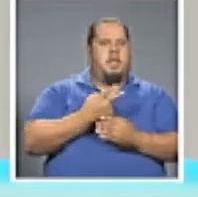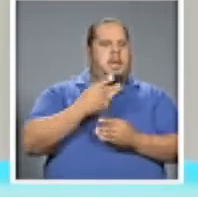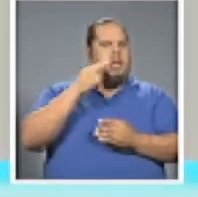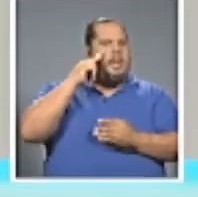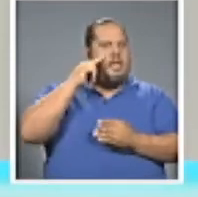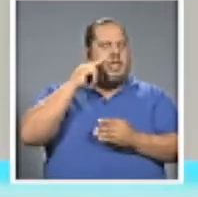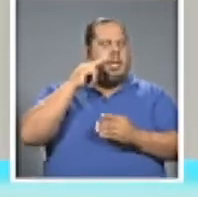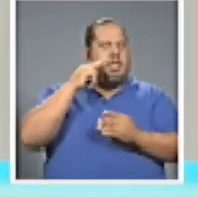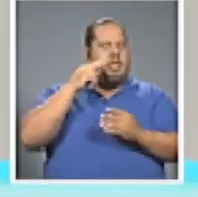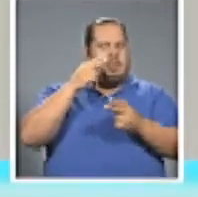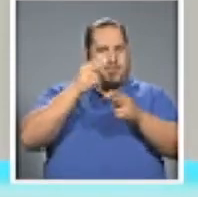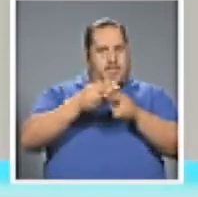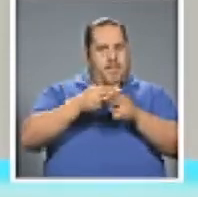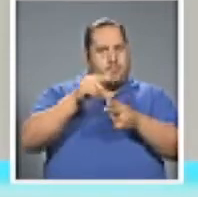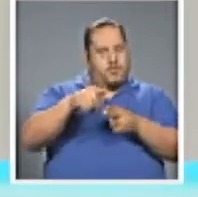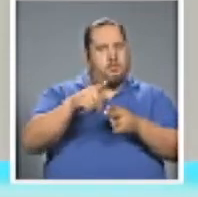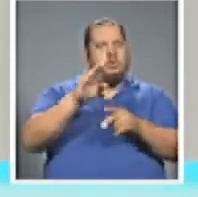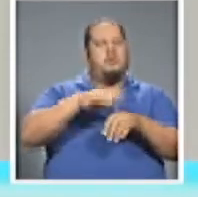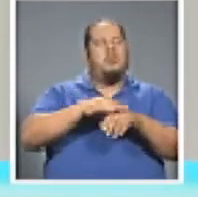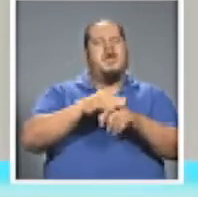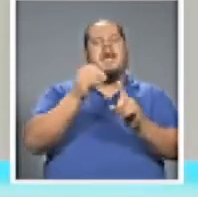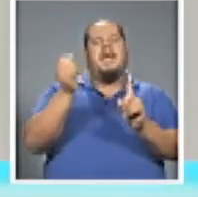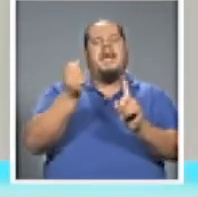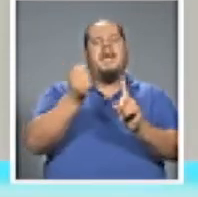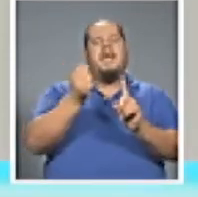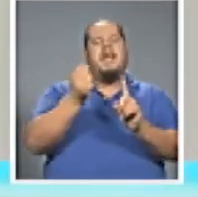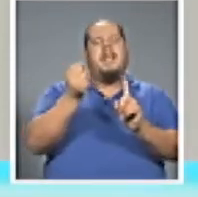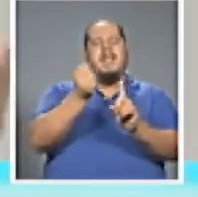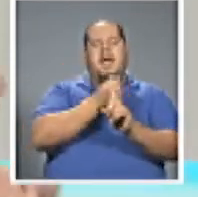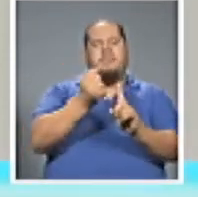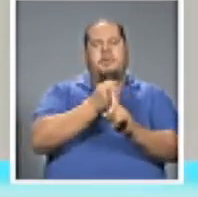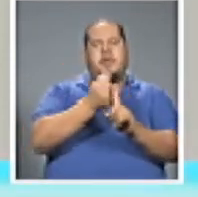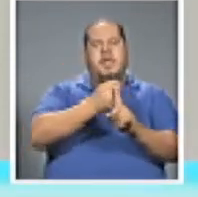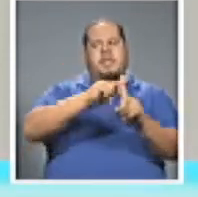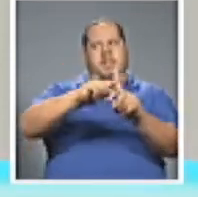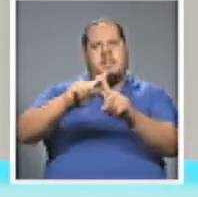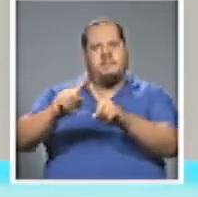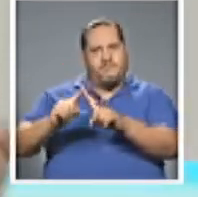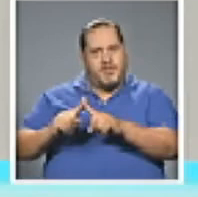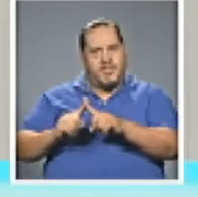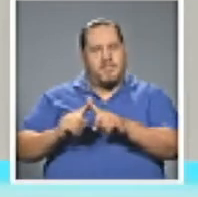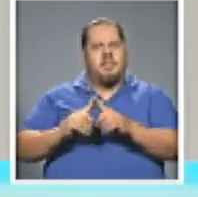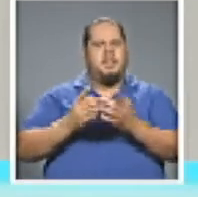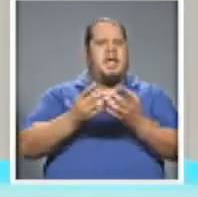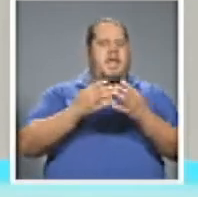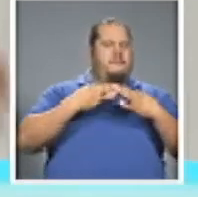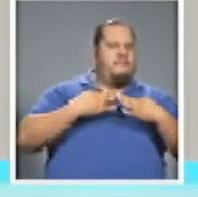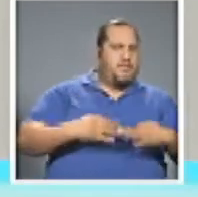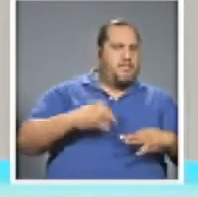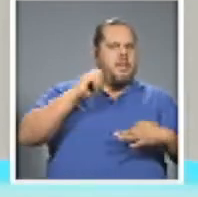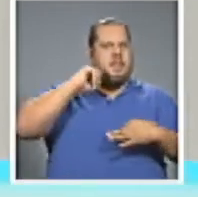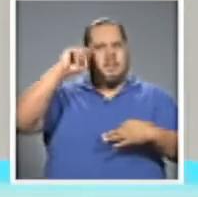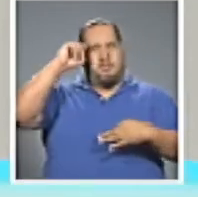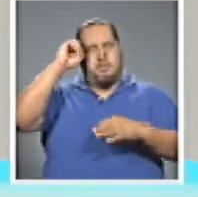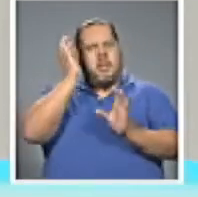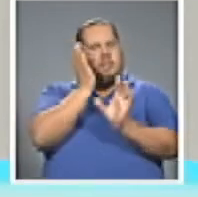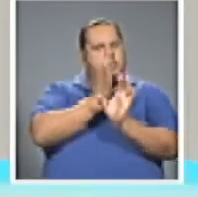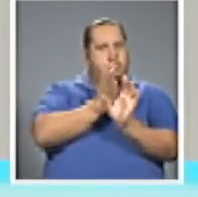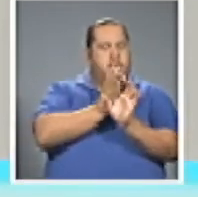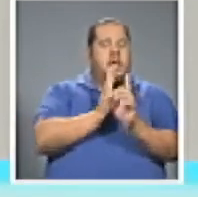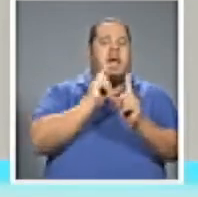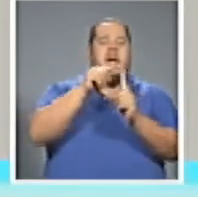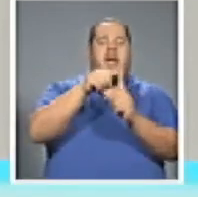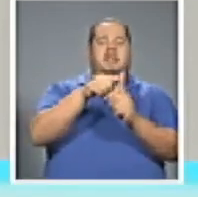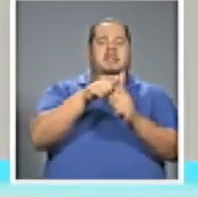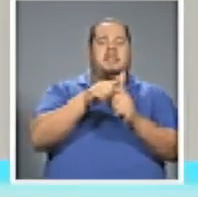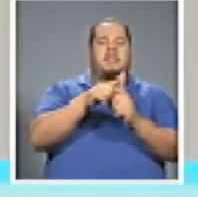las violencias. Ya no se puede hablar de un solo tipo de violencia. Está la violencia física, la sexual, la psicológica, hasta la